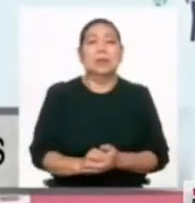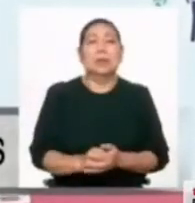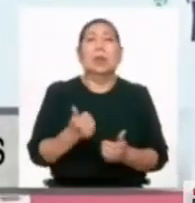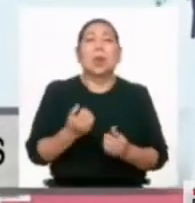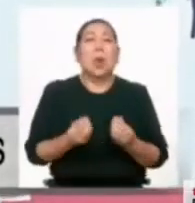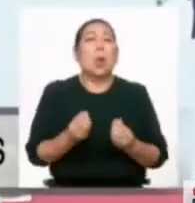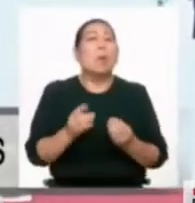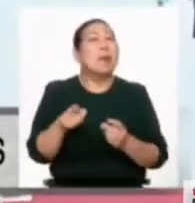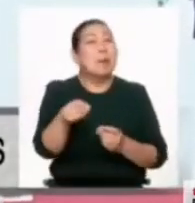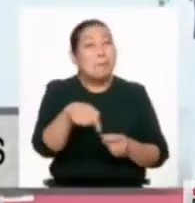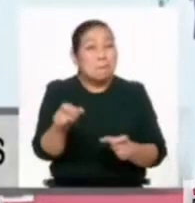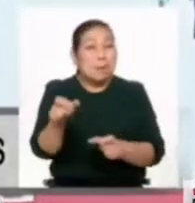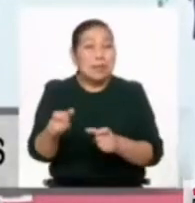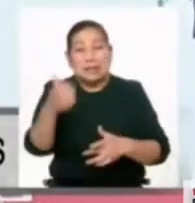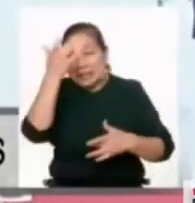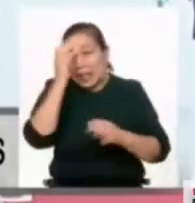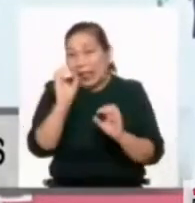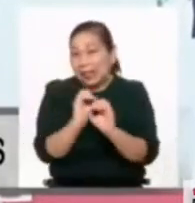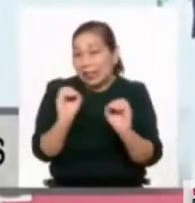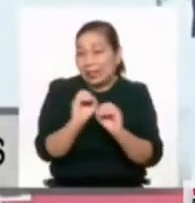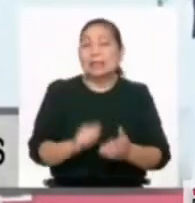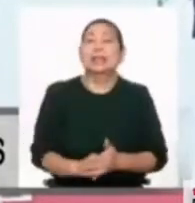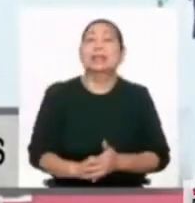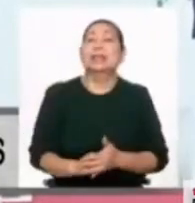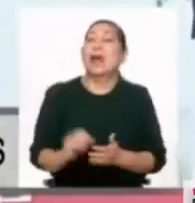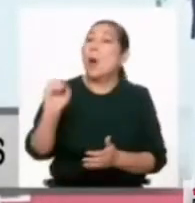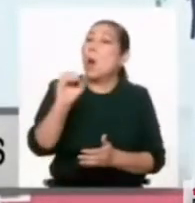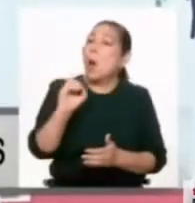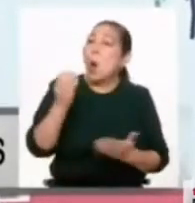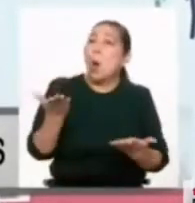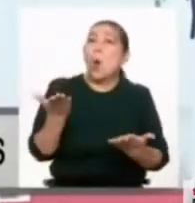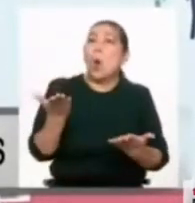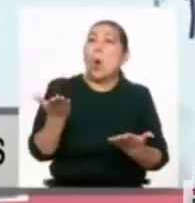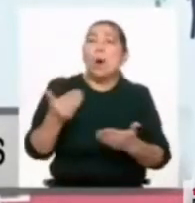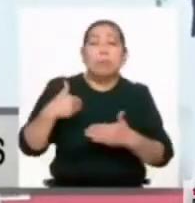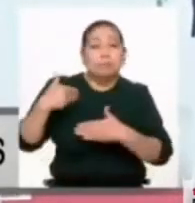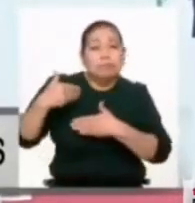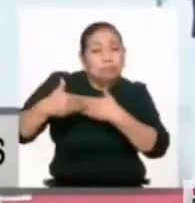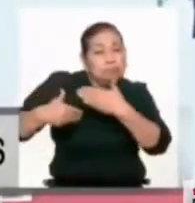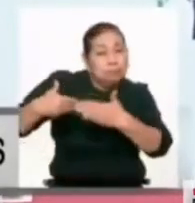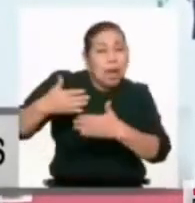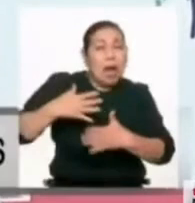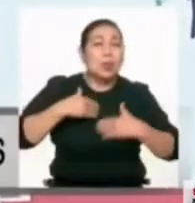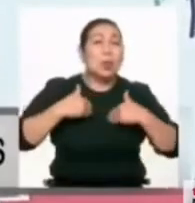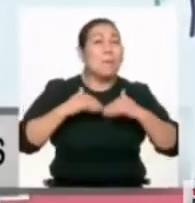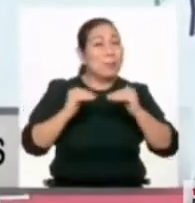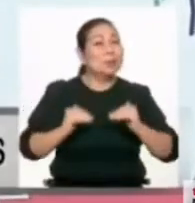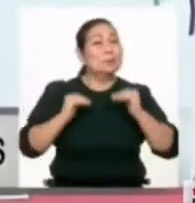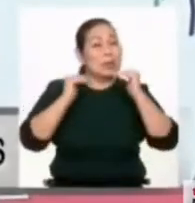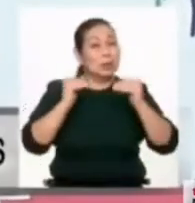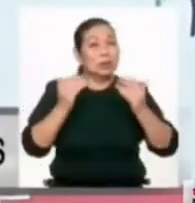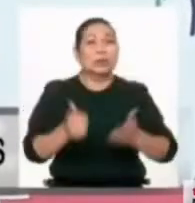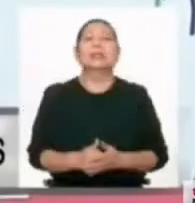un estado de enfermedad, ¿no? O de una avanzada edad,